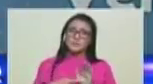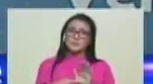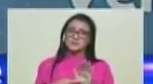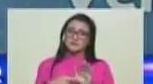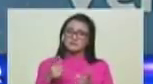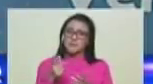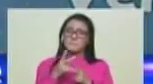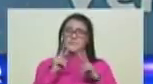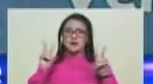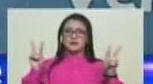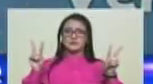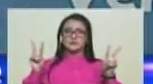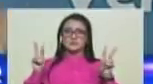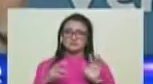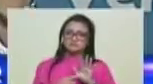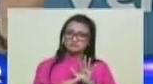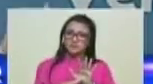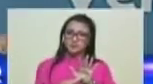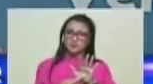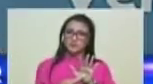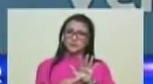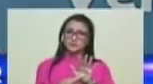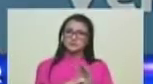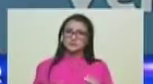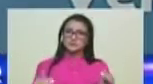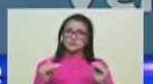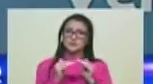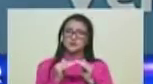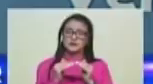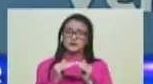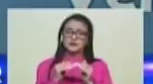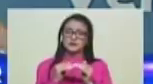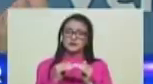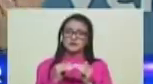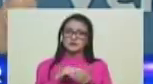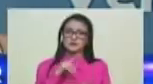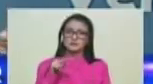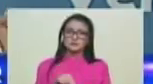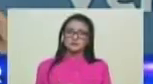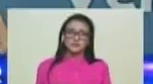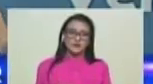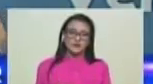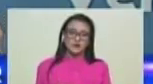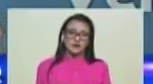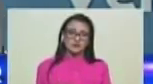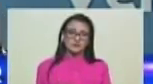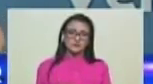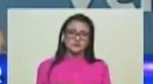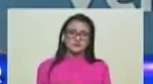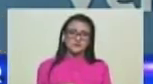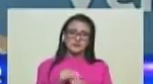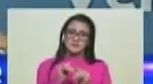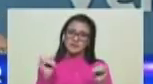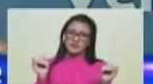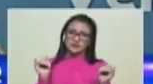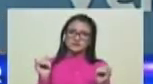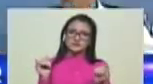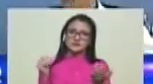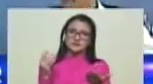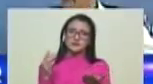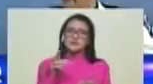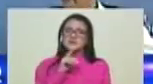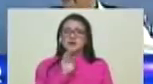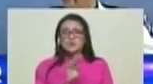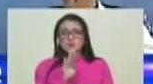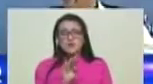paz, representa la soberanía nacional, porque sabe que la soberanía monetaria está resguardada con el